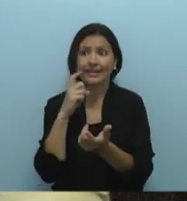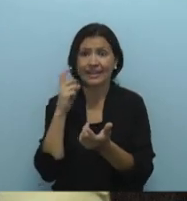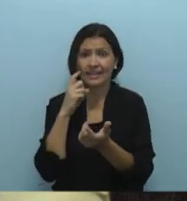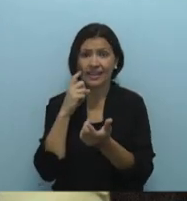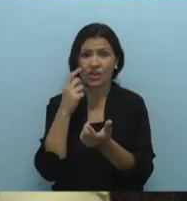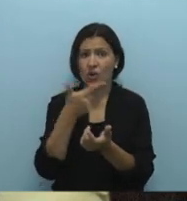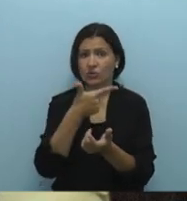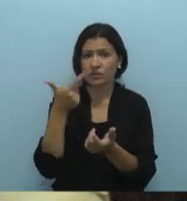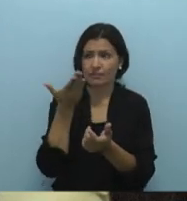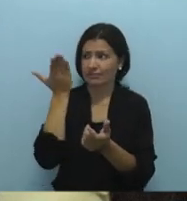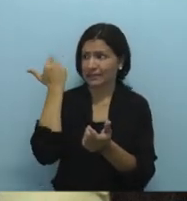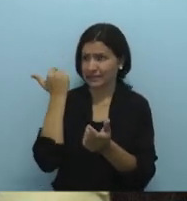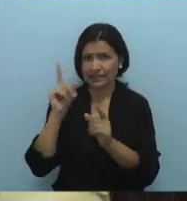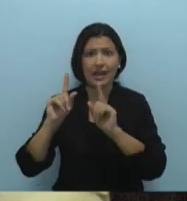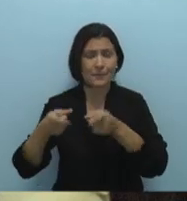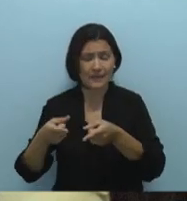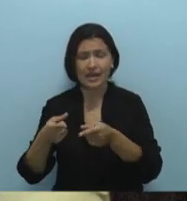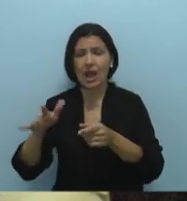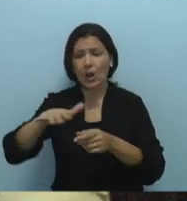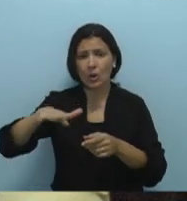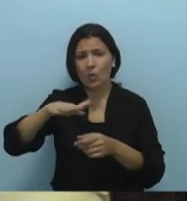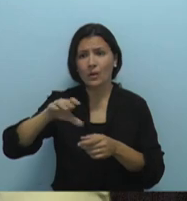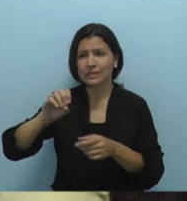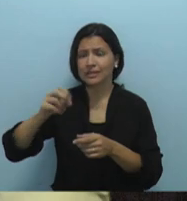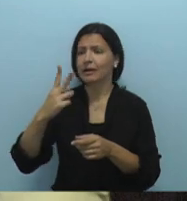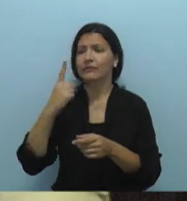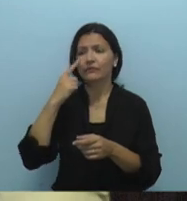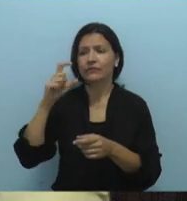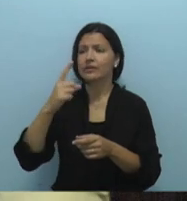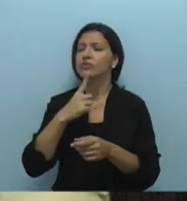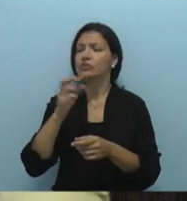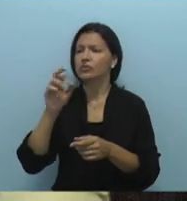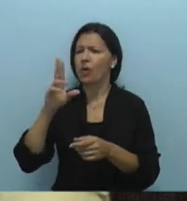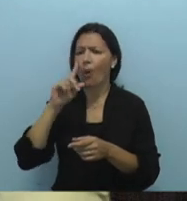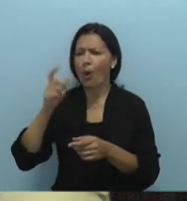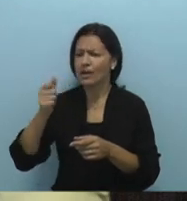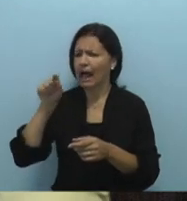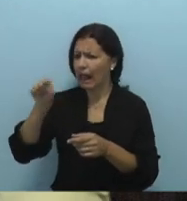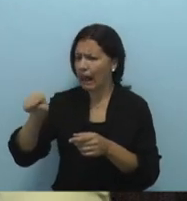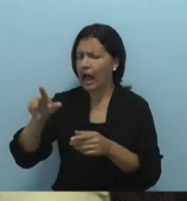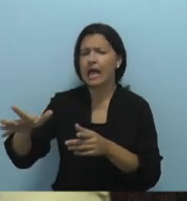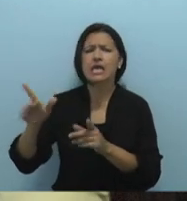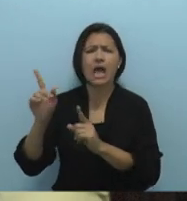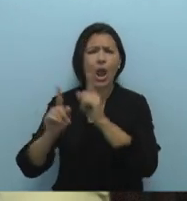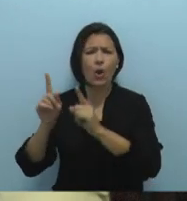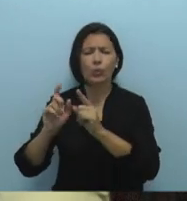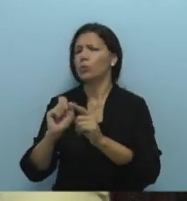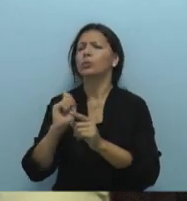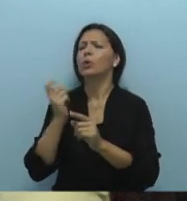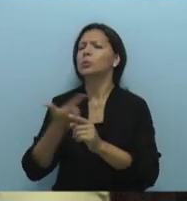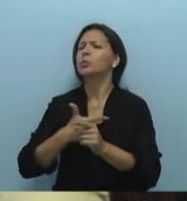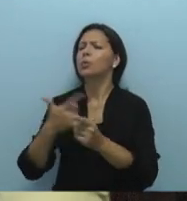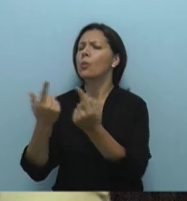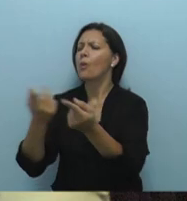pasada estuvimos en Entre Ríos, en Victoria, donde están muy preocupados por lo que están haciendo los terratenientes de allí de